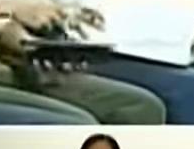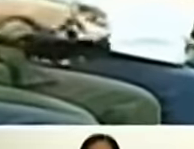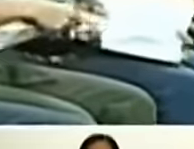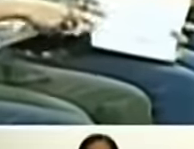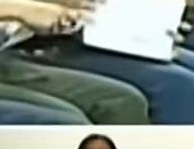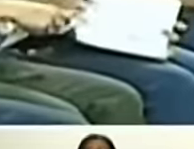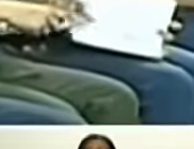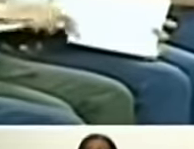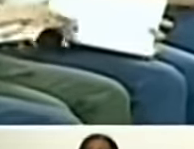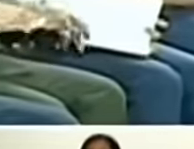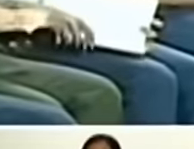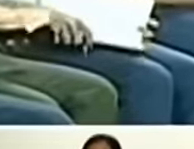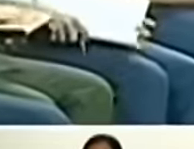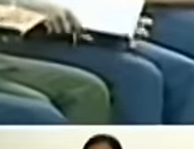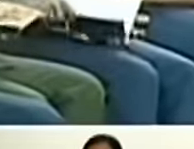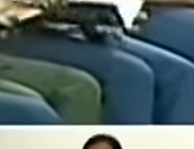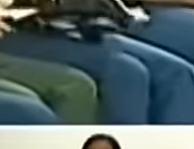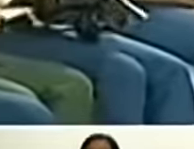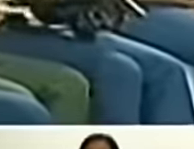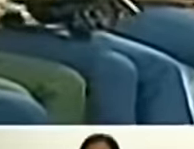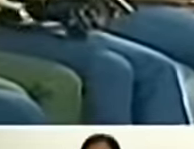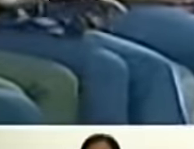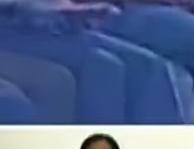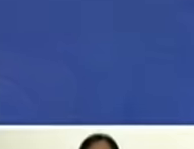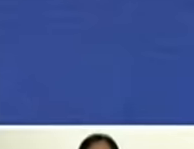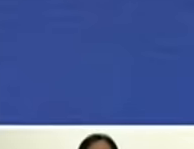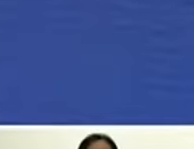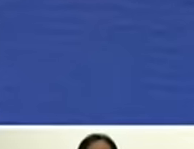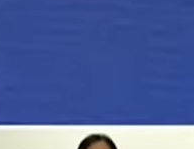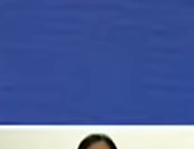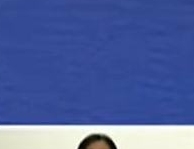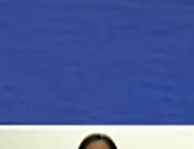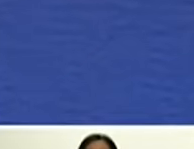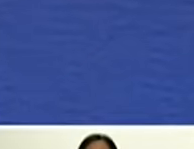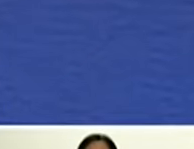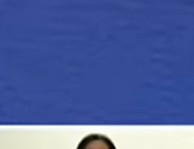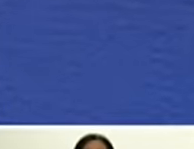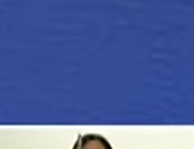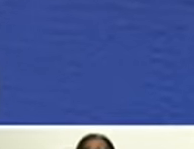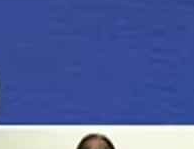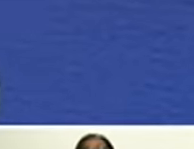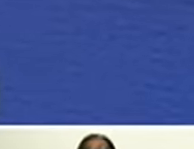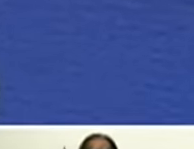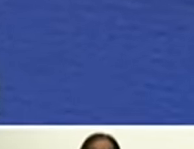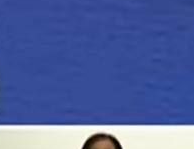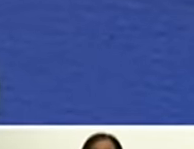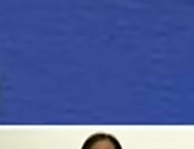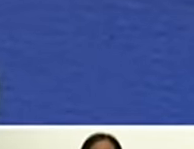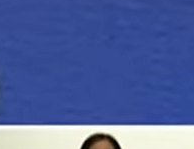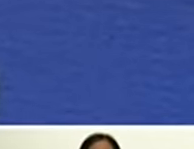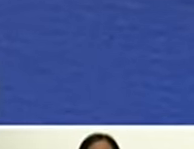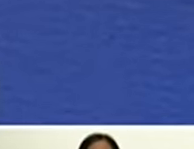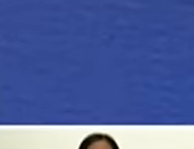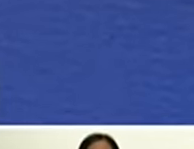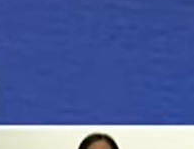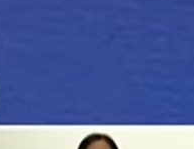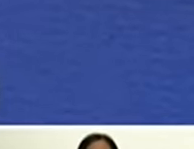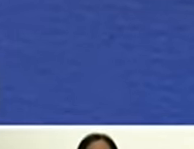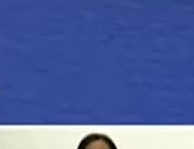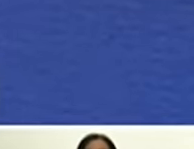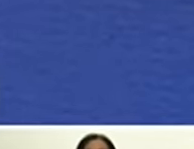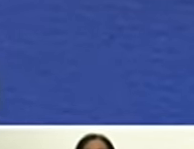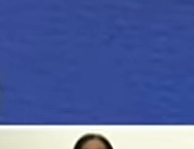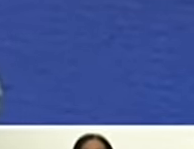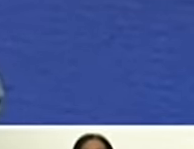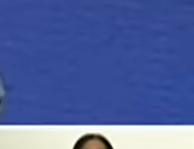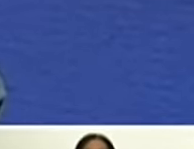1811. Y en el Congreso Constituyente de 1811, con el gran Francisco de Miranda presente y la